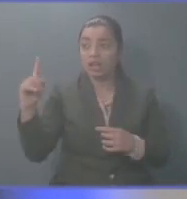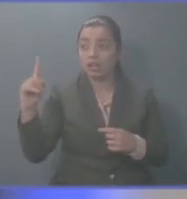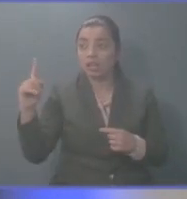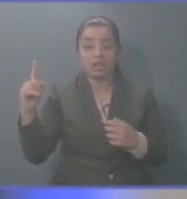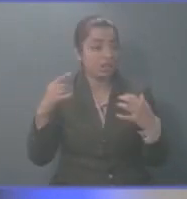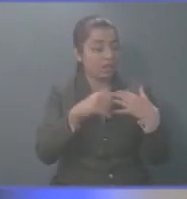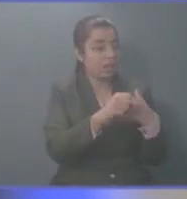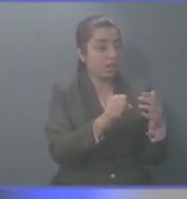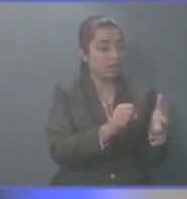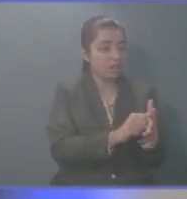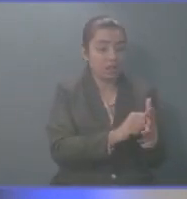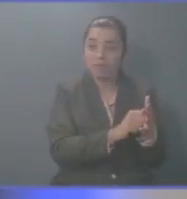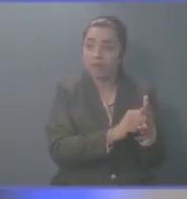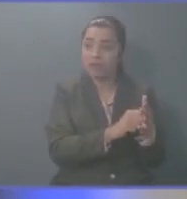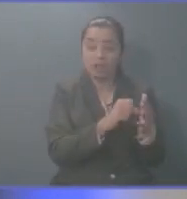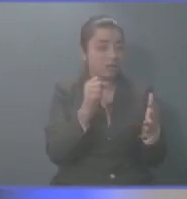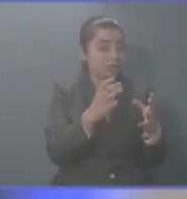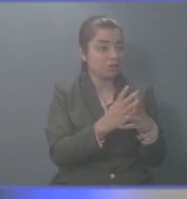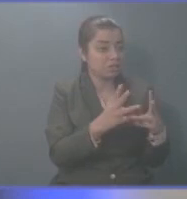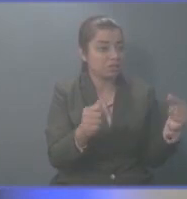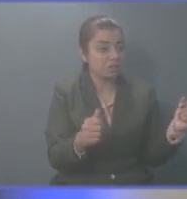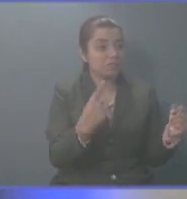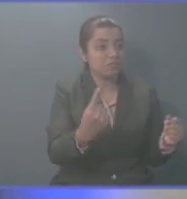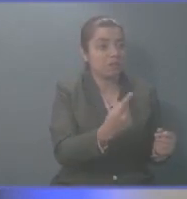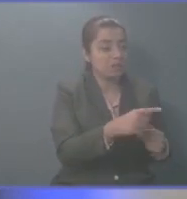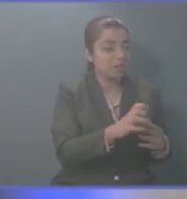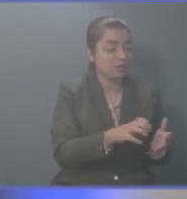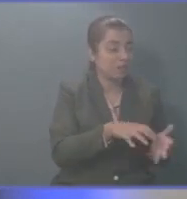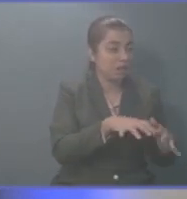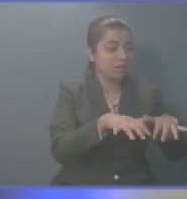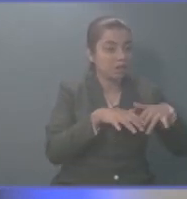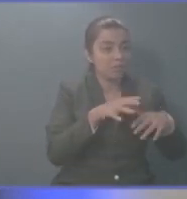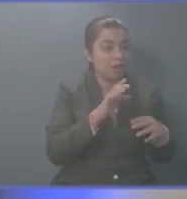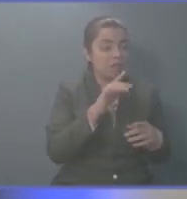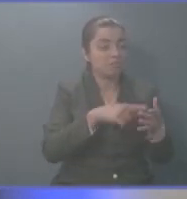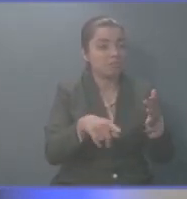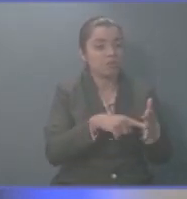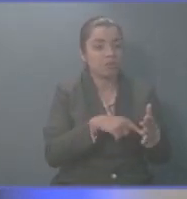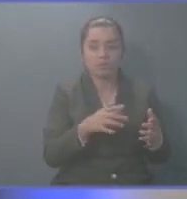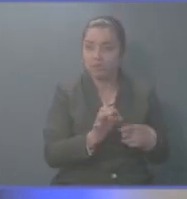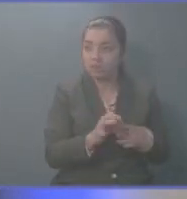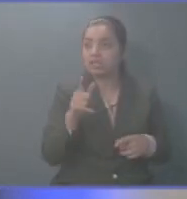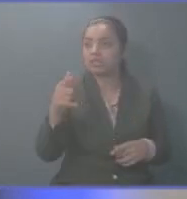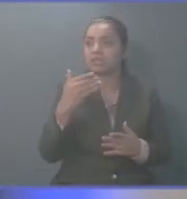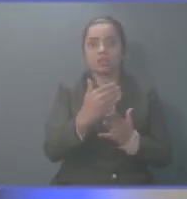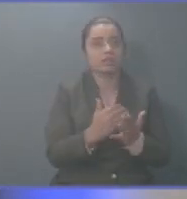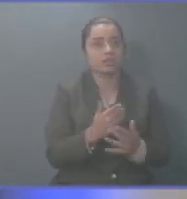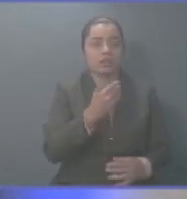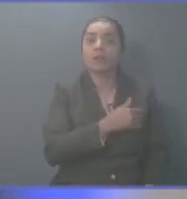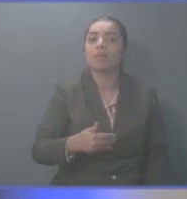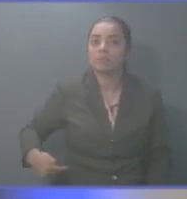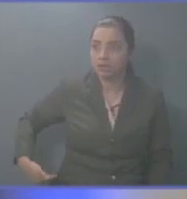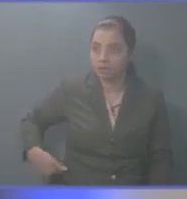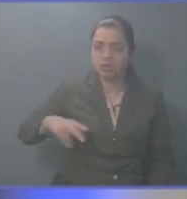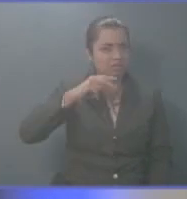poder legislativo y prohíbe a sus miembros ejercer funciones. No lo digo yo, está claramente establecido. O sea, el presidente de la República